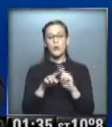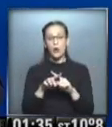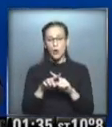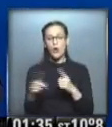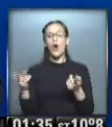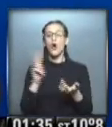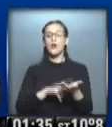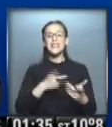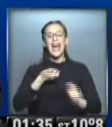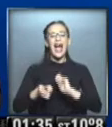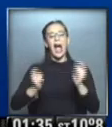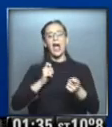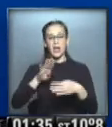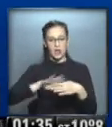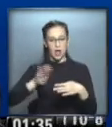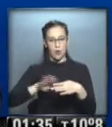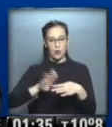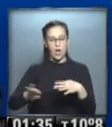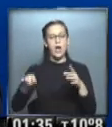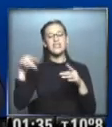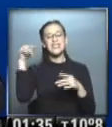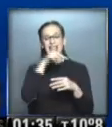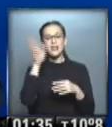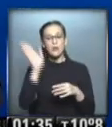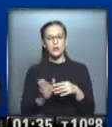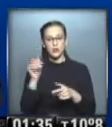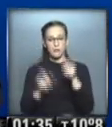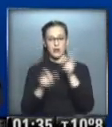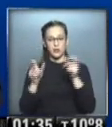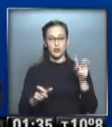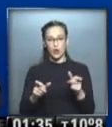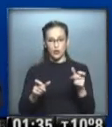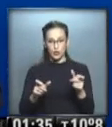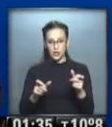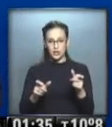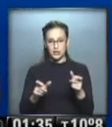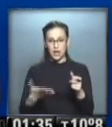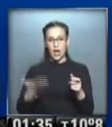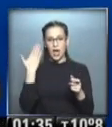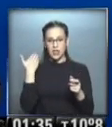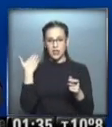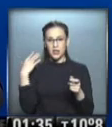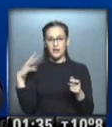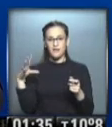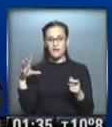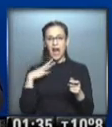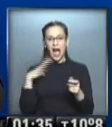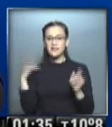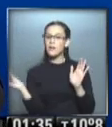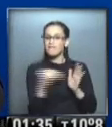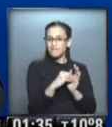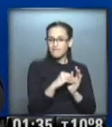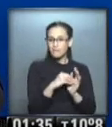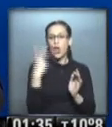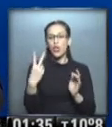reapertura del canje de deuda para el 7% de los acreedores que no se habían adherido a los dos canjes anteriores.